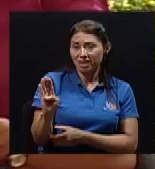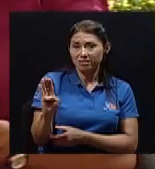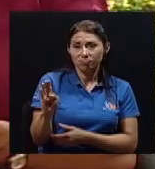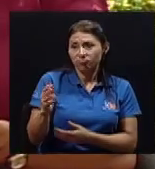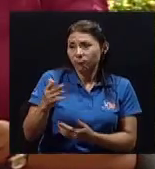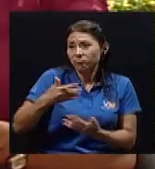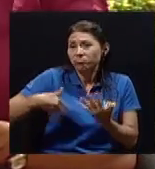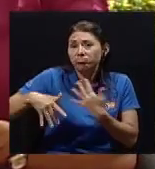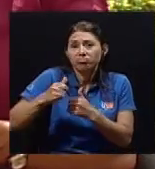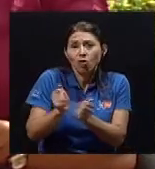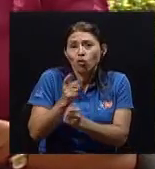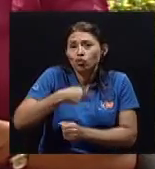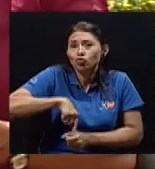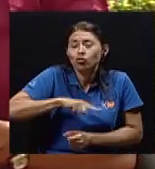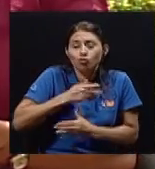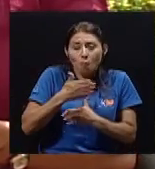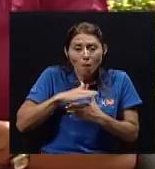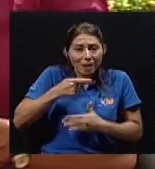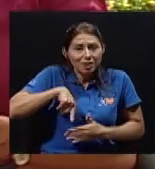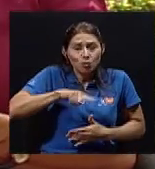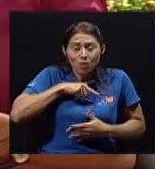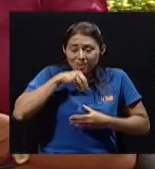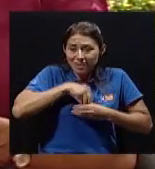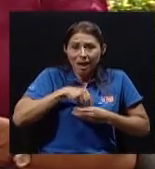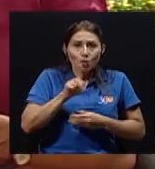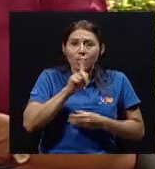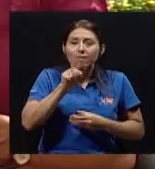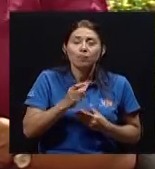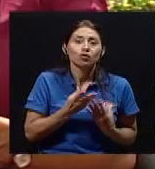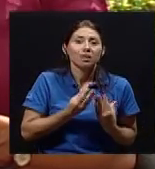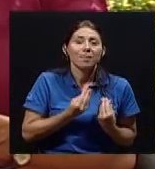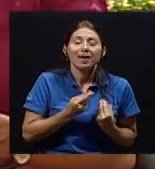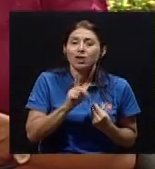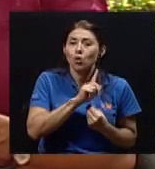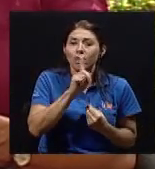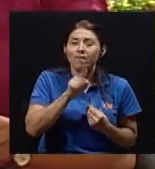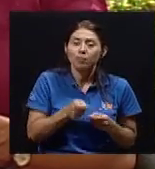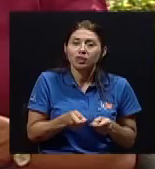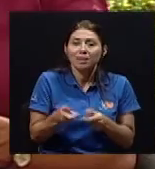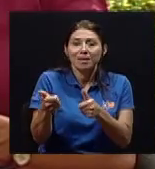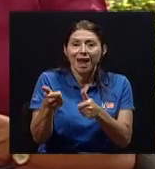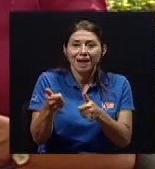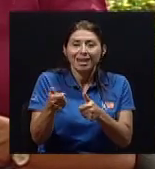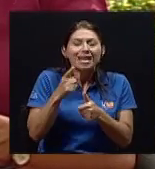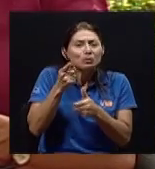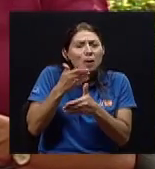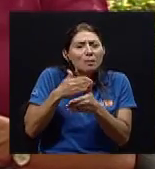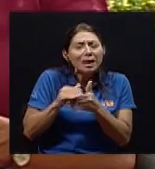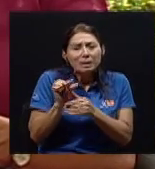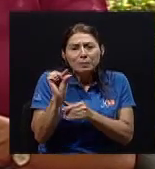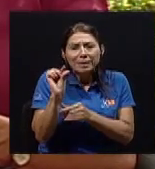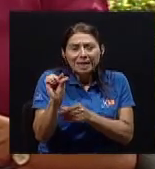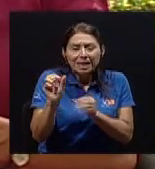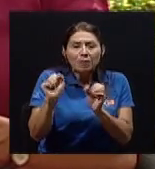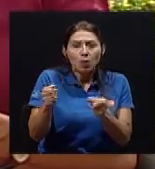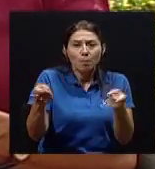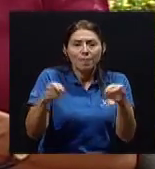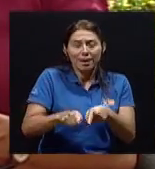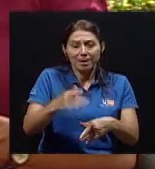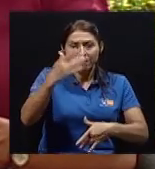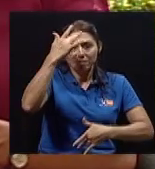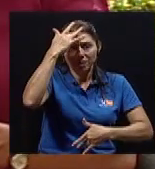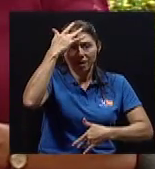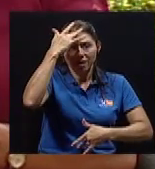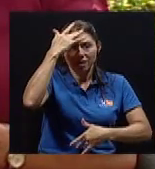no tenemos que temerles ni eliminarles. Es una pequeña fracción de microorganismos los que causan enfermedad. Y para